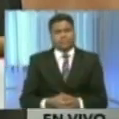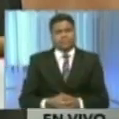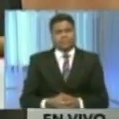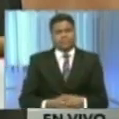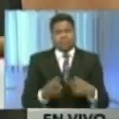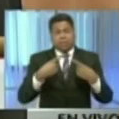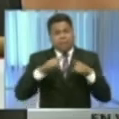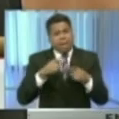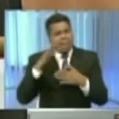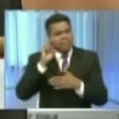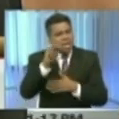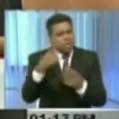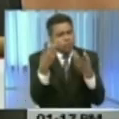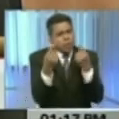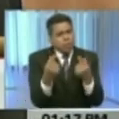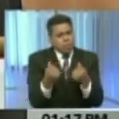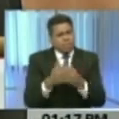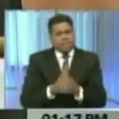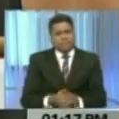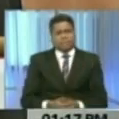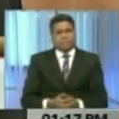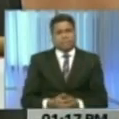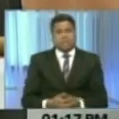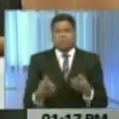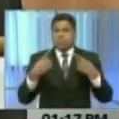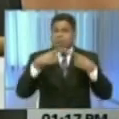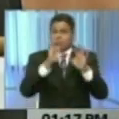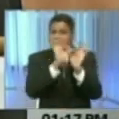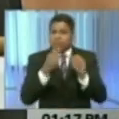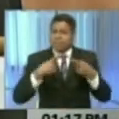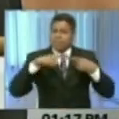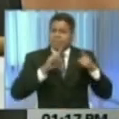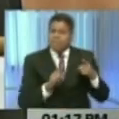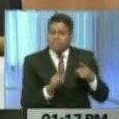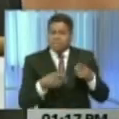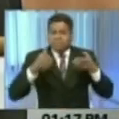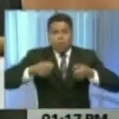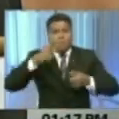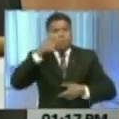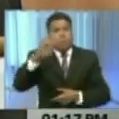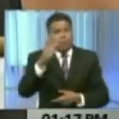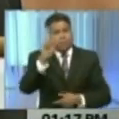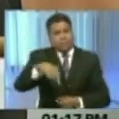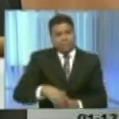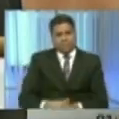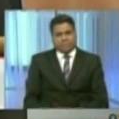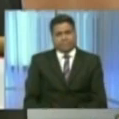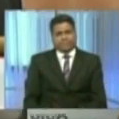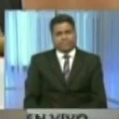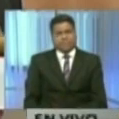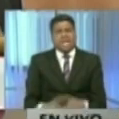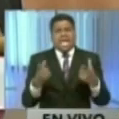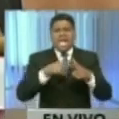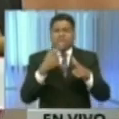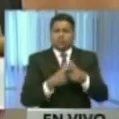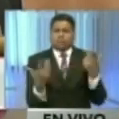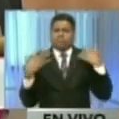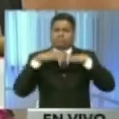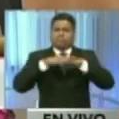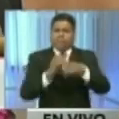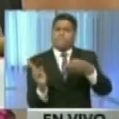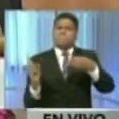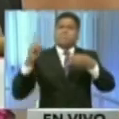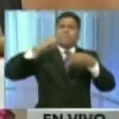allá del economicismo, una dimensión que iba hacia los pueblos también. Y entonces incorporamos el Mercosur